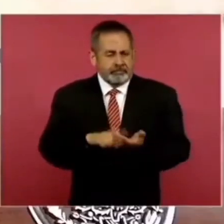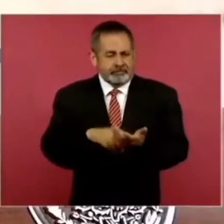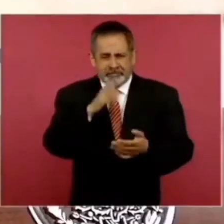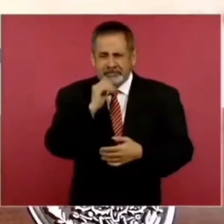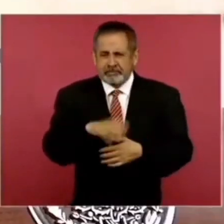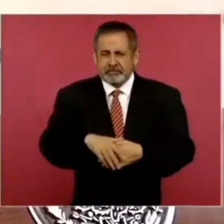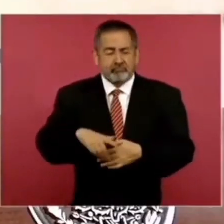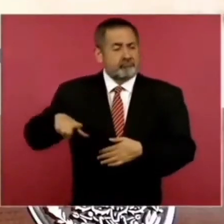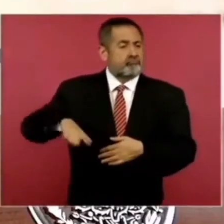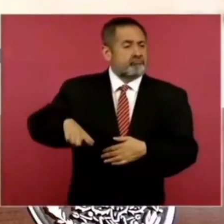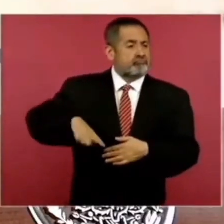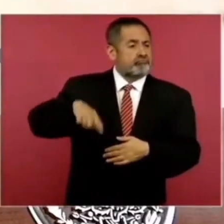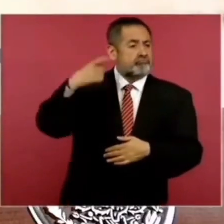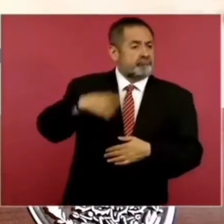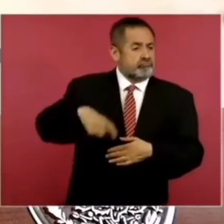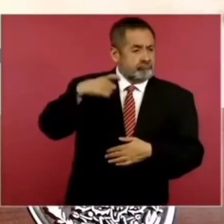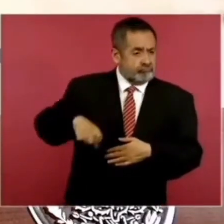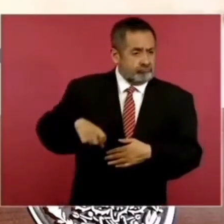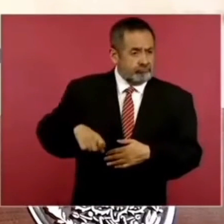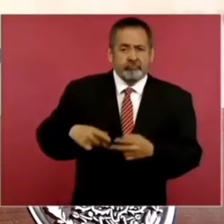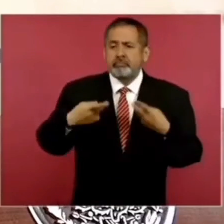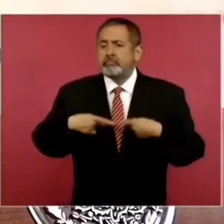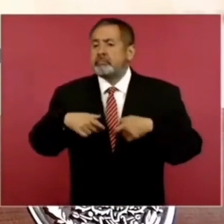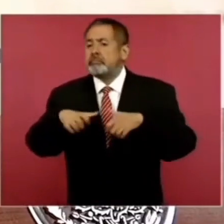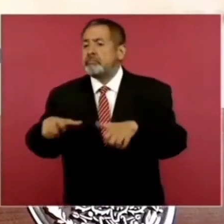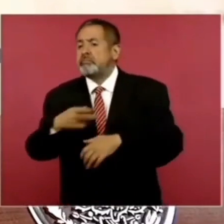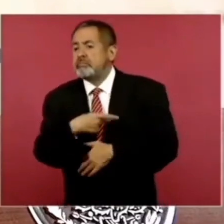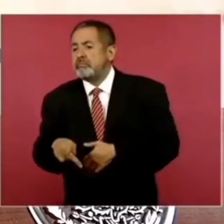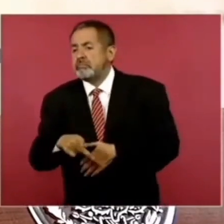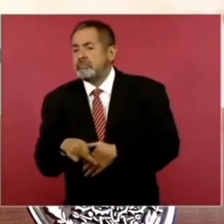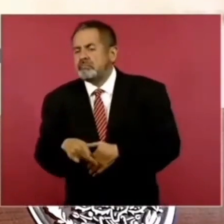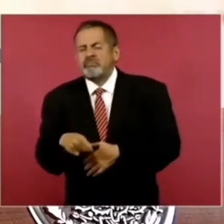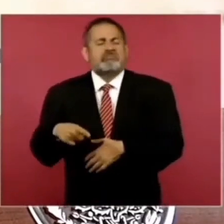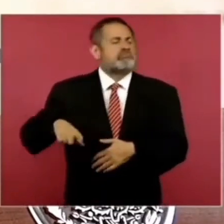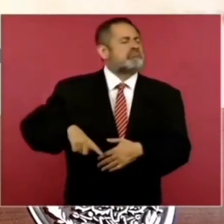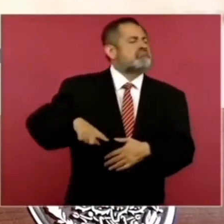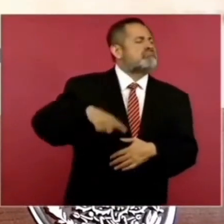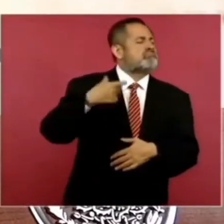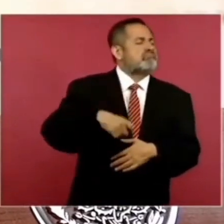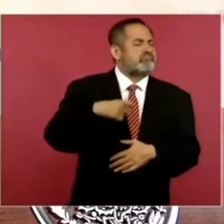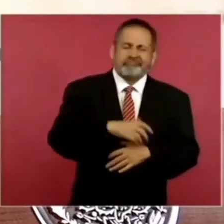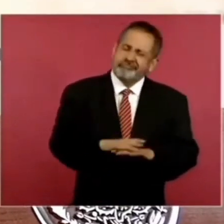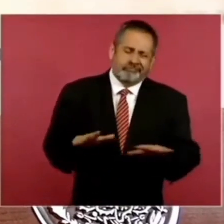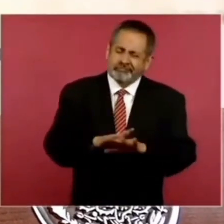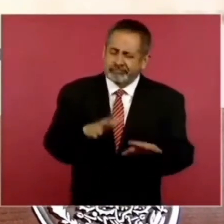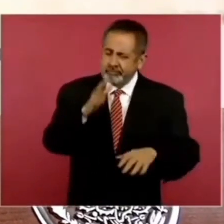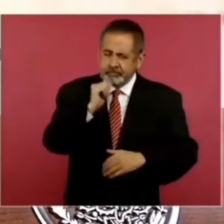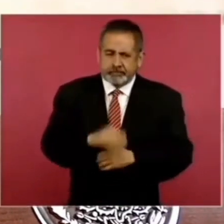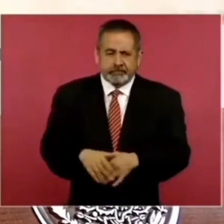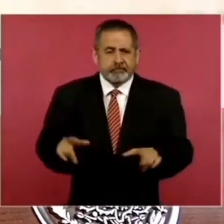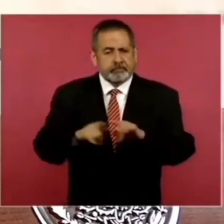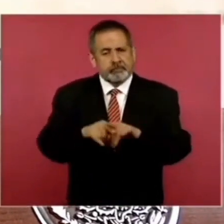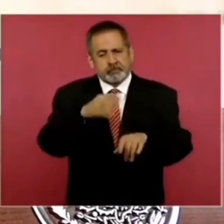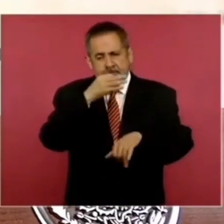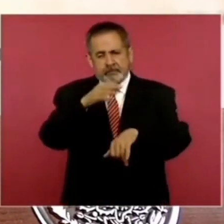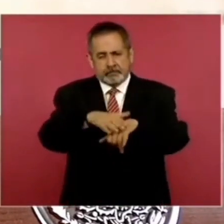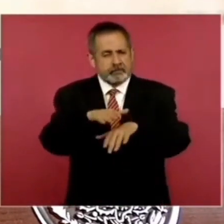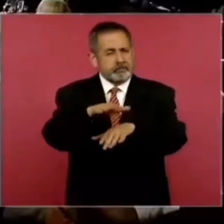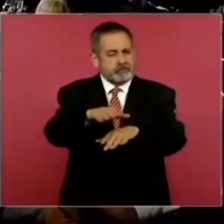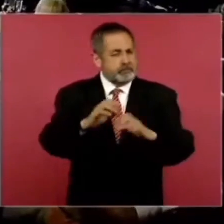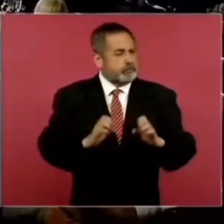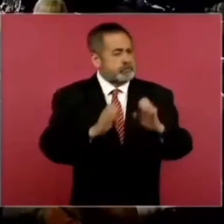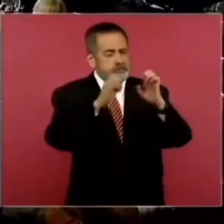rico con pueblo pobre. Entonces, eso es lo que te puedo decir sobre los